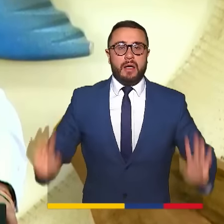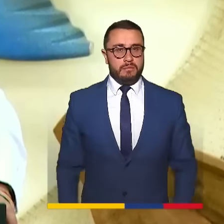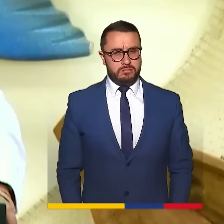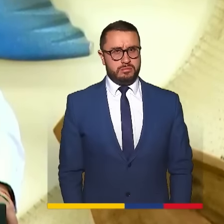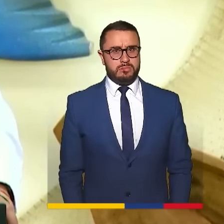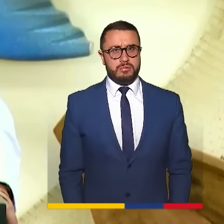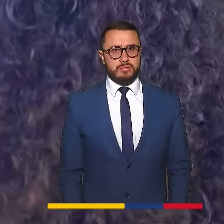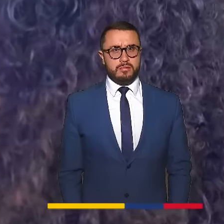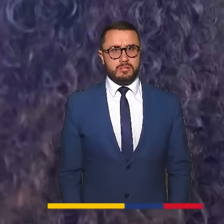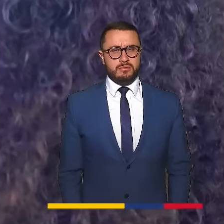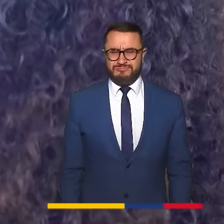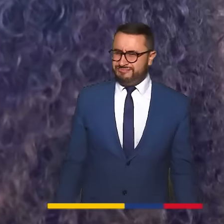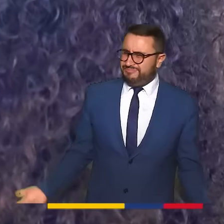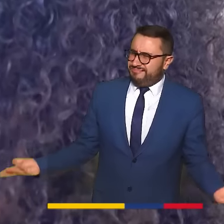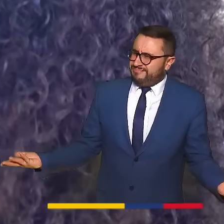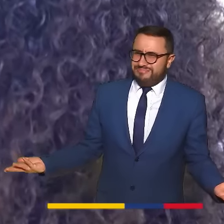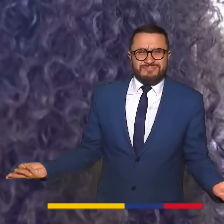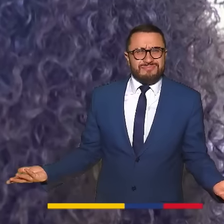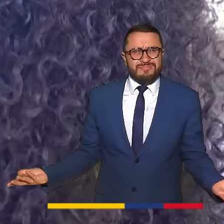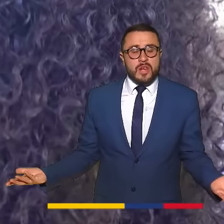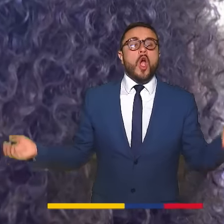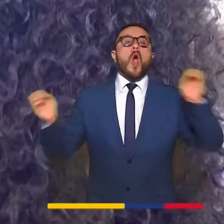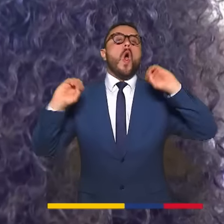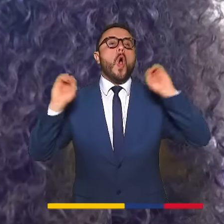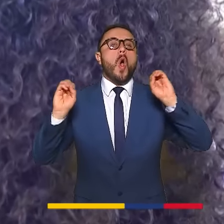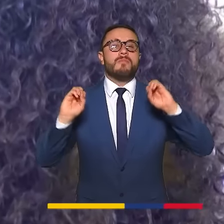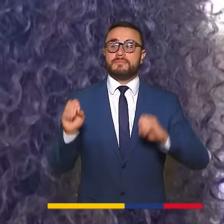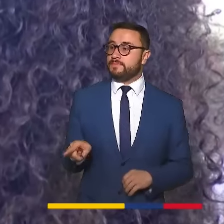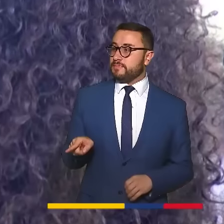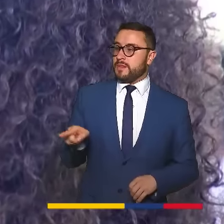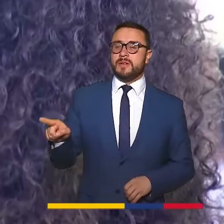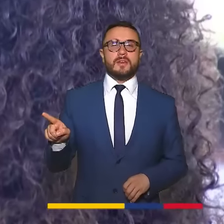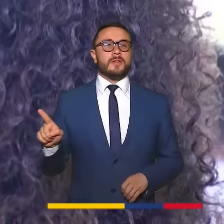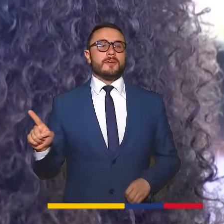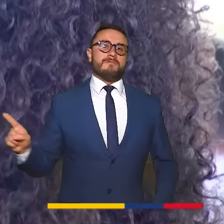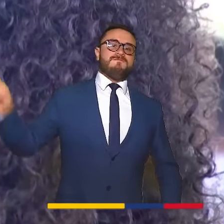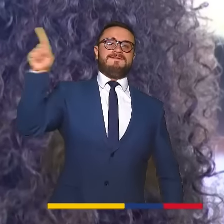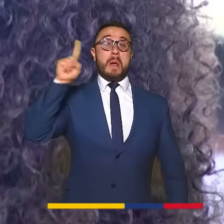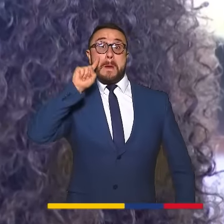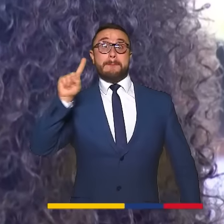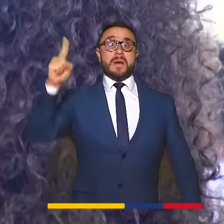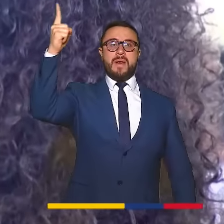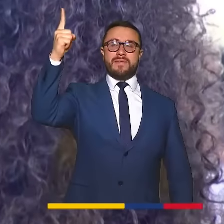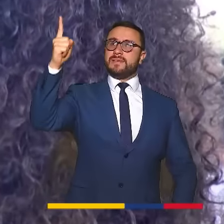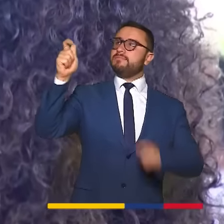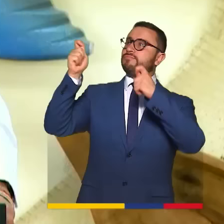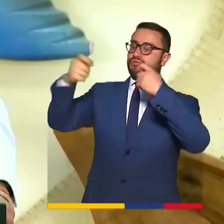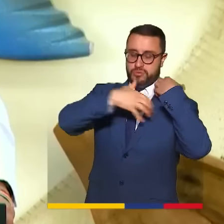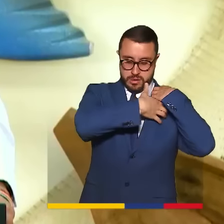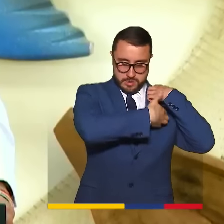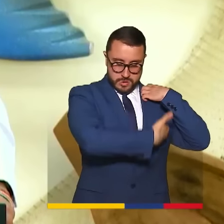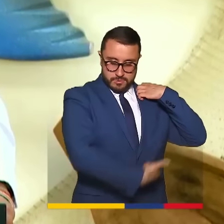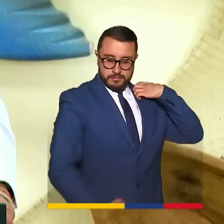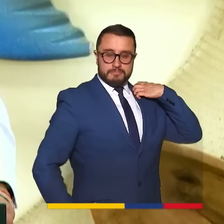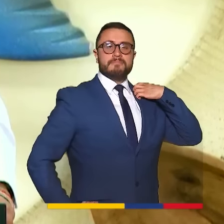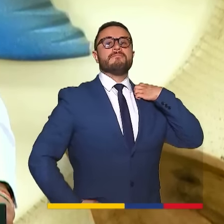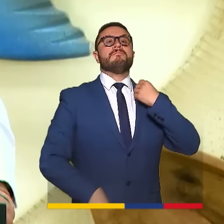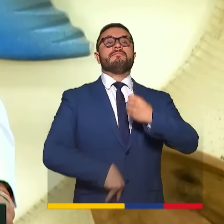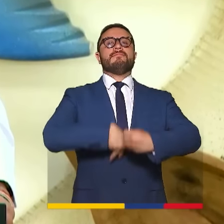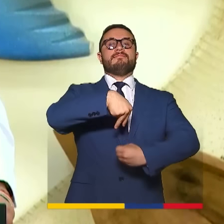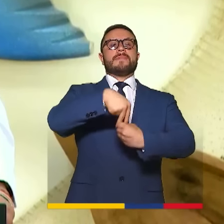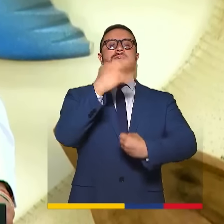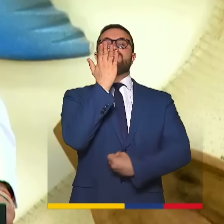apoyar en que en Colombia un presidente indígena por primera vez gobernara los